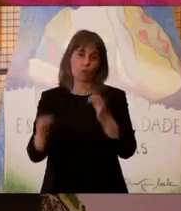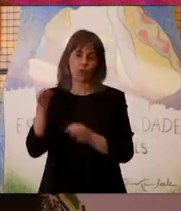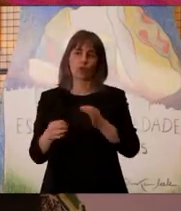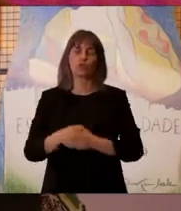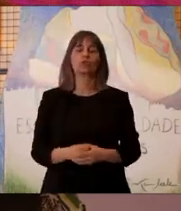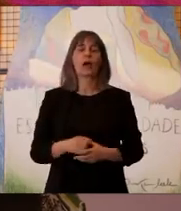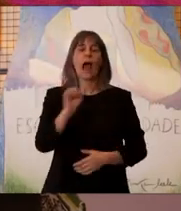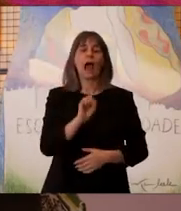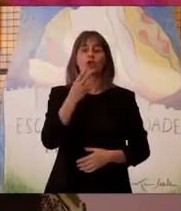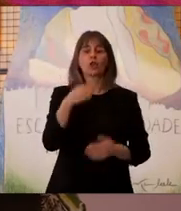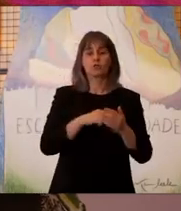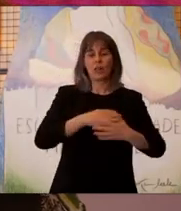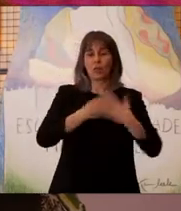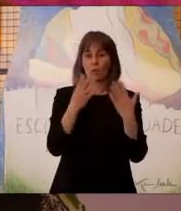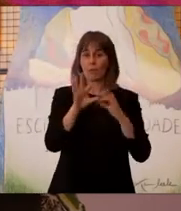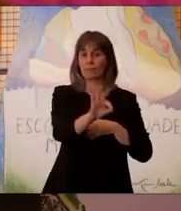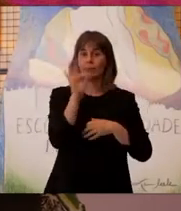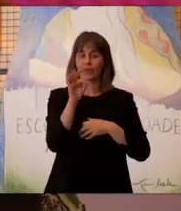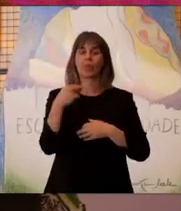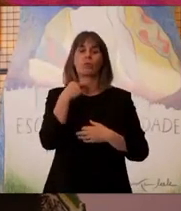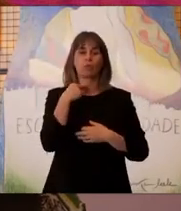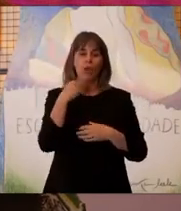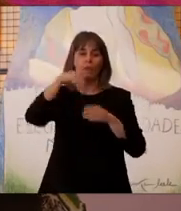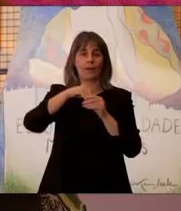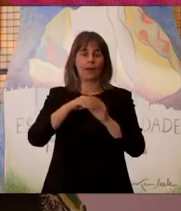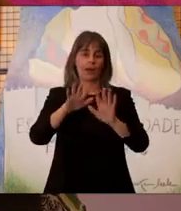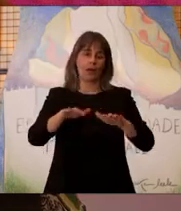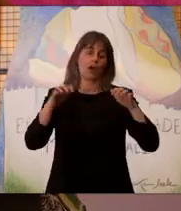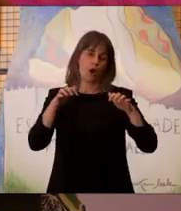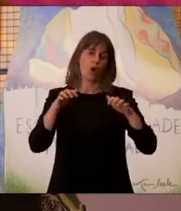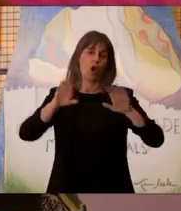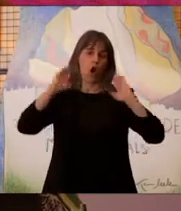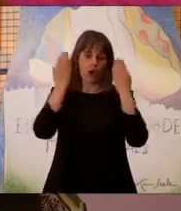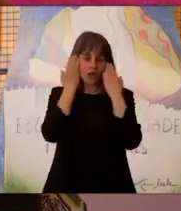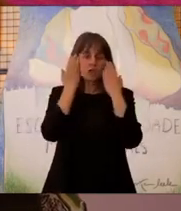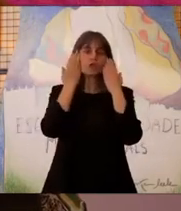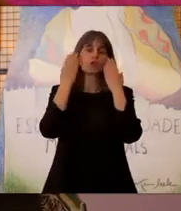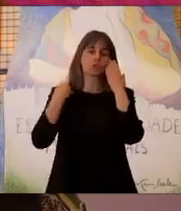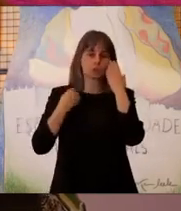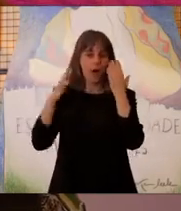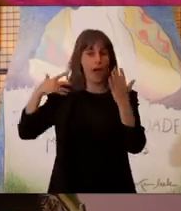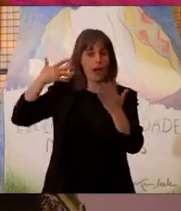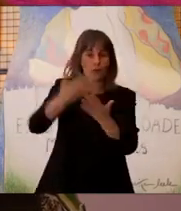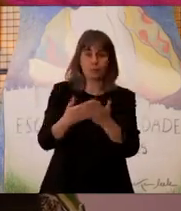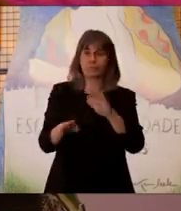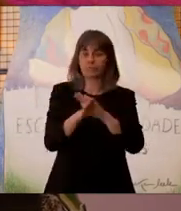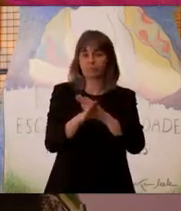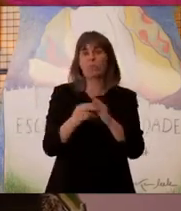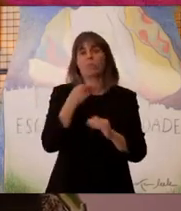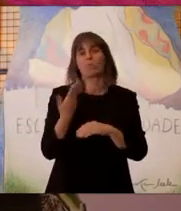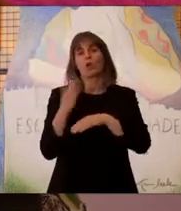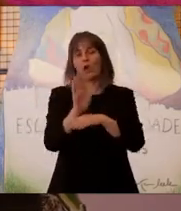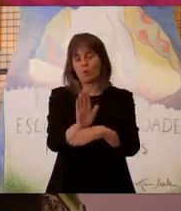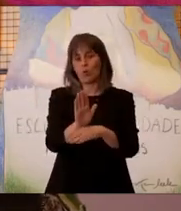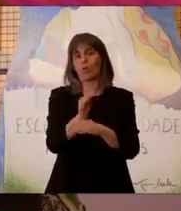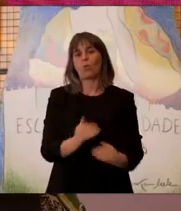2016-1 congreso Y desde ese momento hasta actualidad el portavoz de igualdad de no congreso por parte de peso